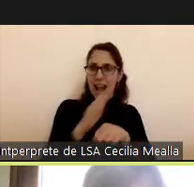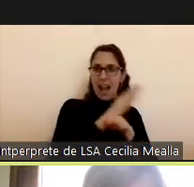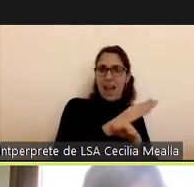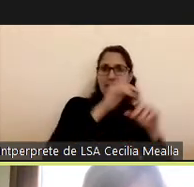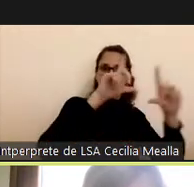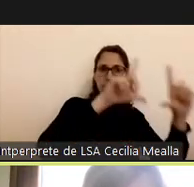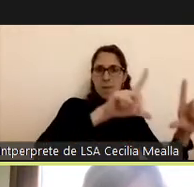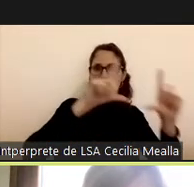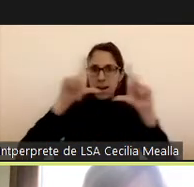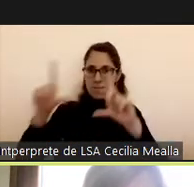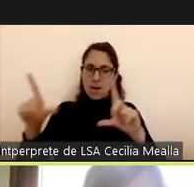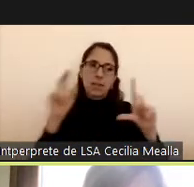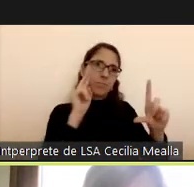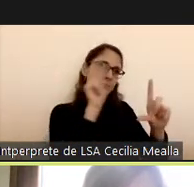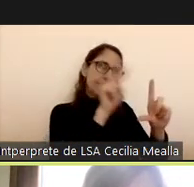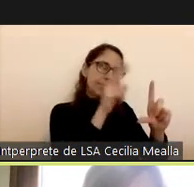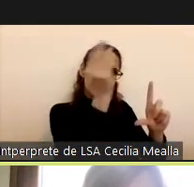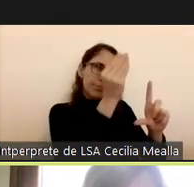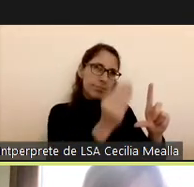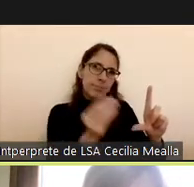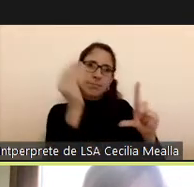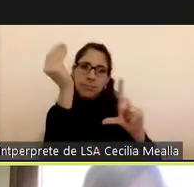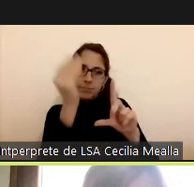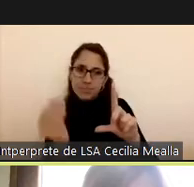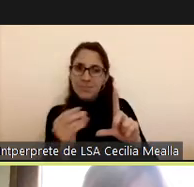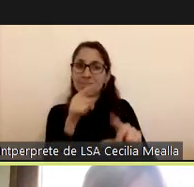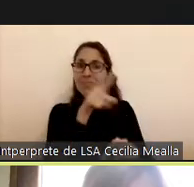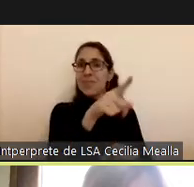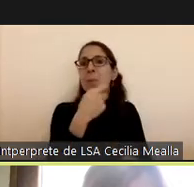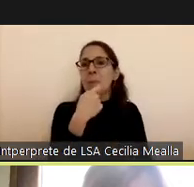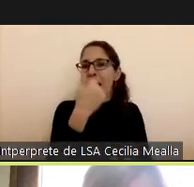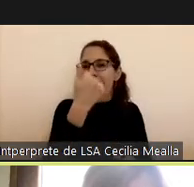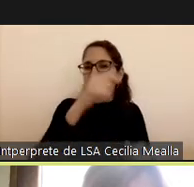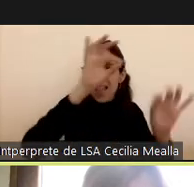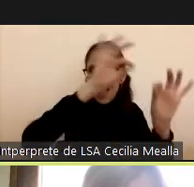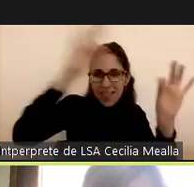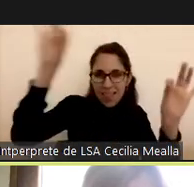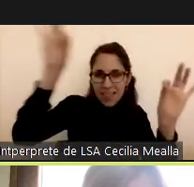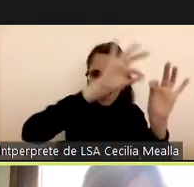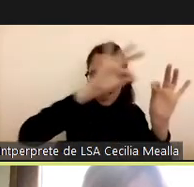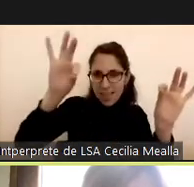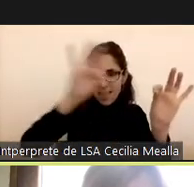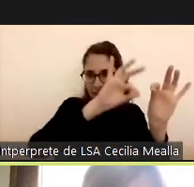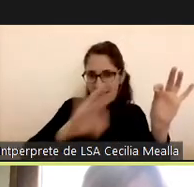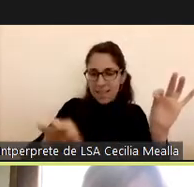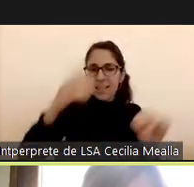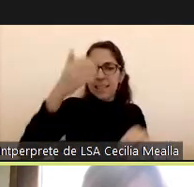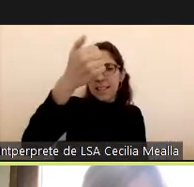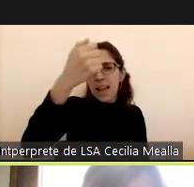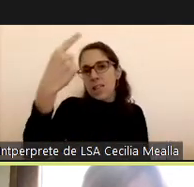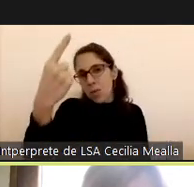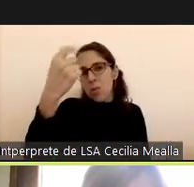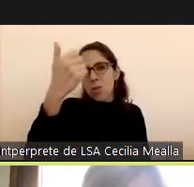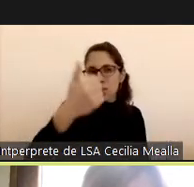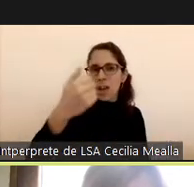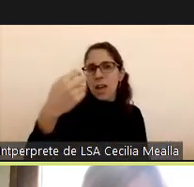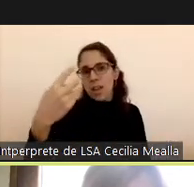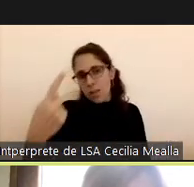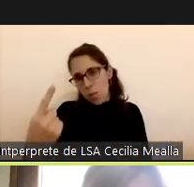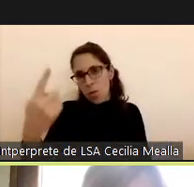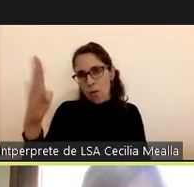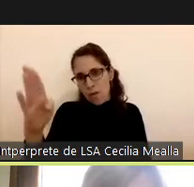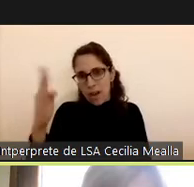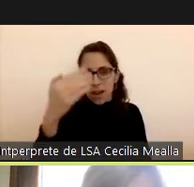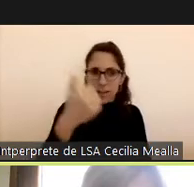imagen, en la 6.1, ven que tienen acá con flechitas los números con letras, bueno, entonces, cada uno